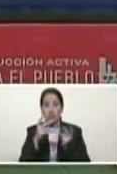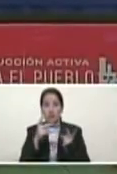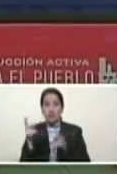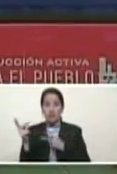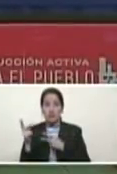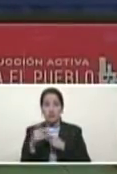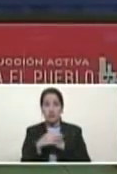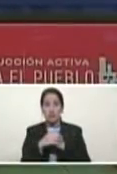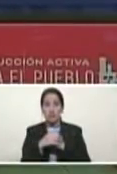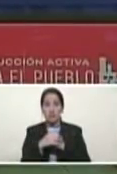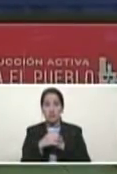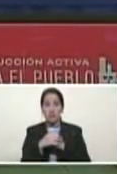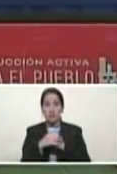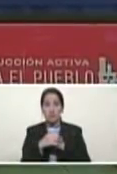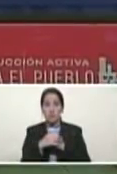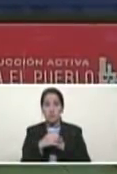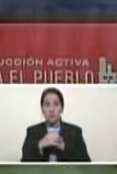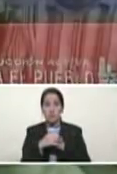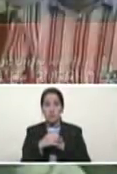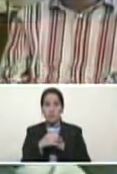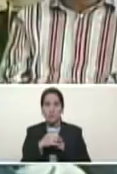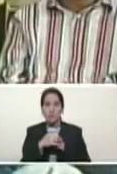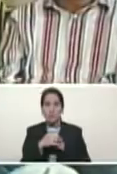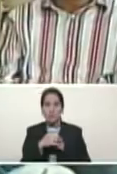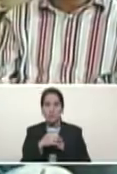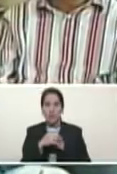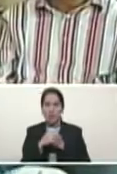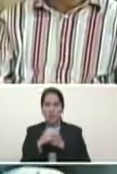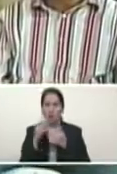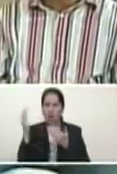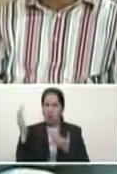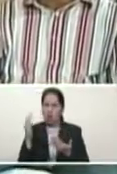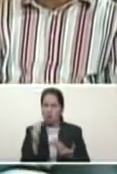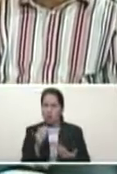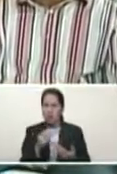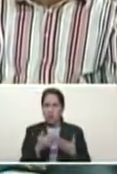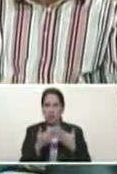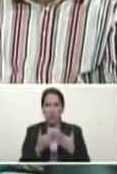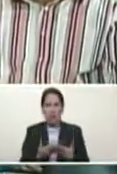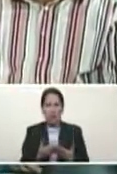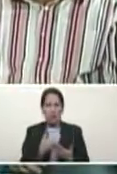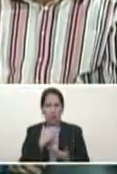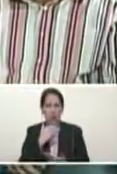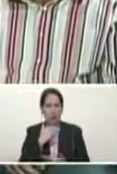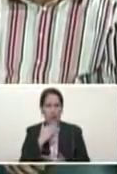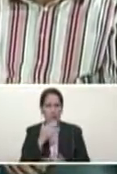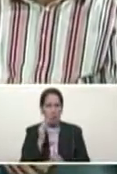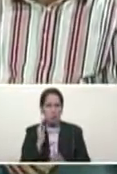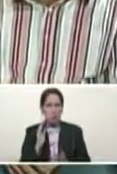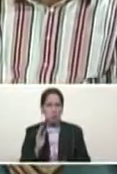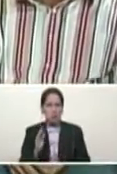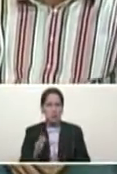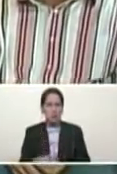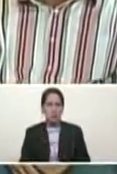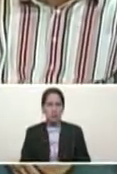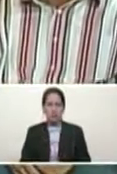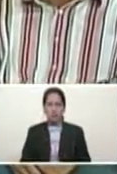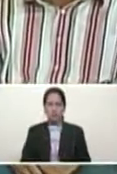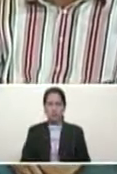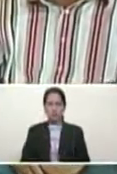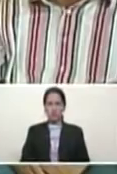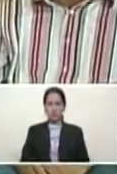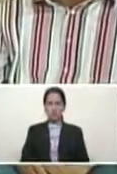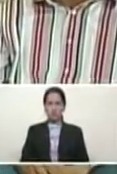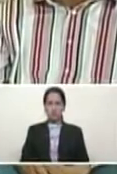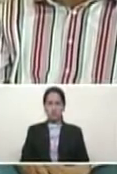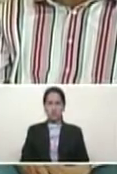Welcome. Aquí nos trae un regalito, ¿qué nos trae Ballesteros ahí? ¿Ah? Aquí nos está trayendo